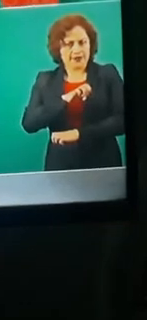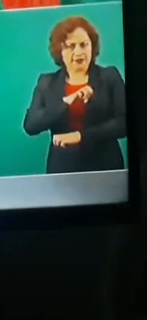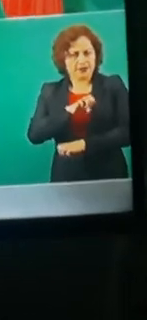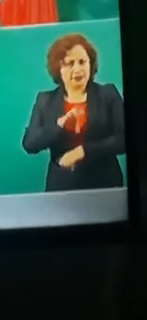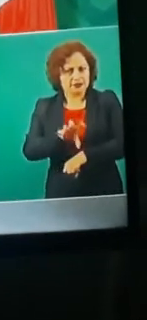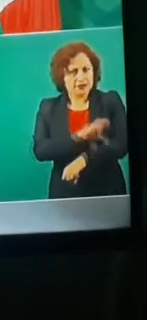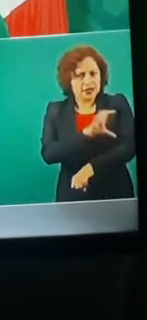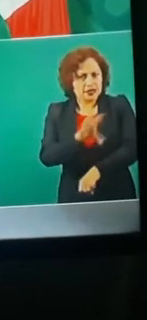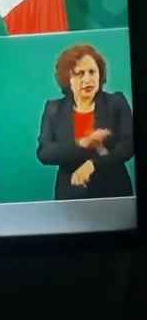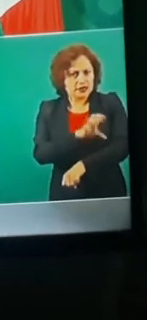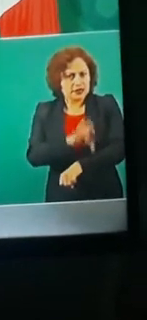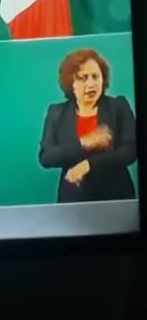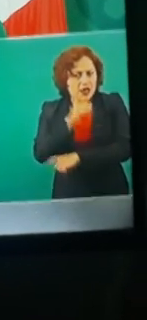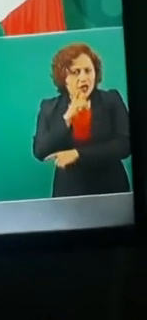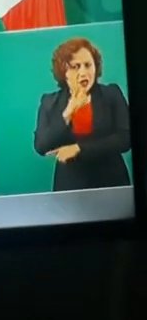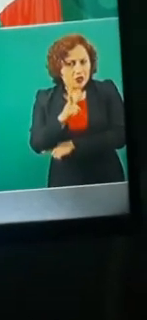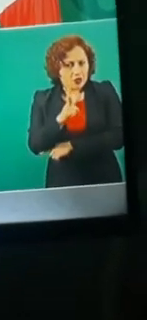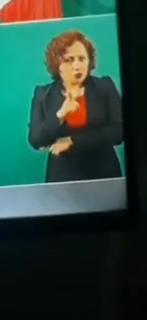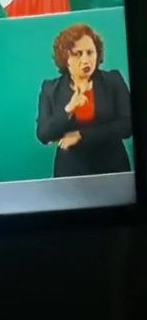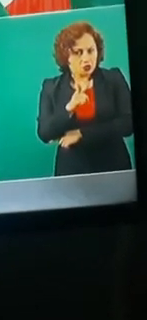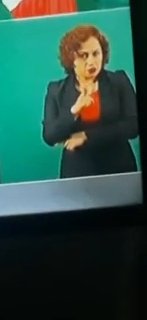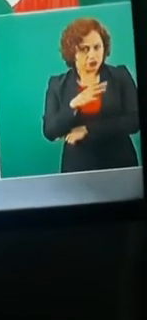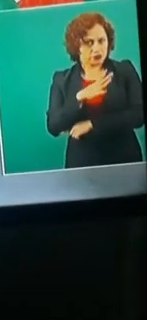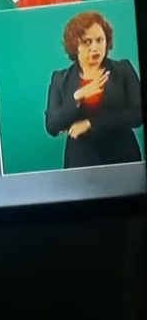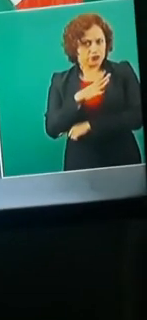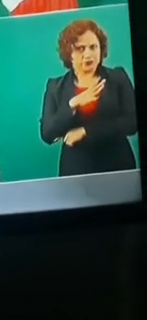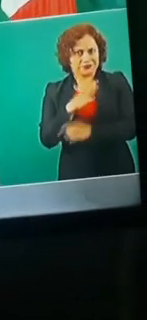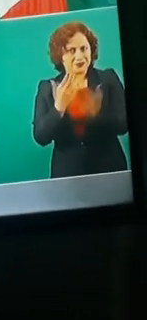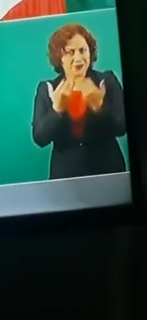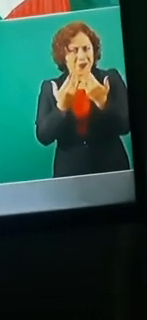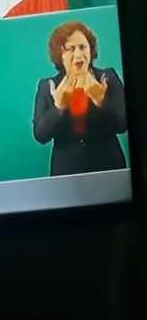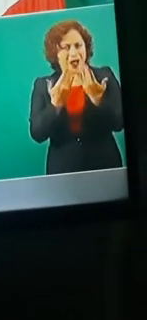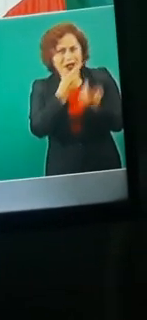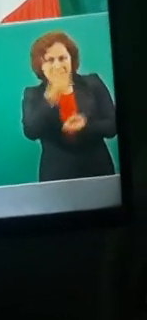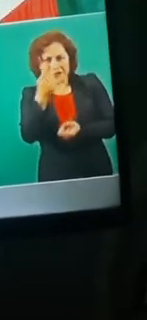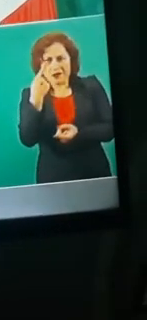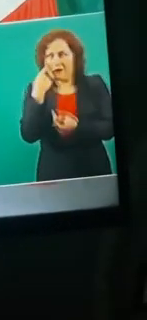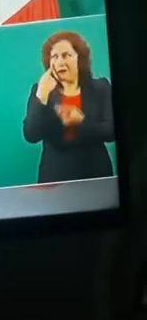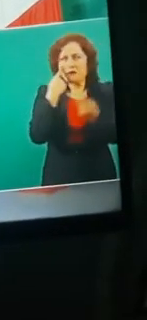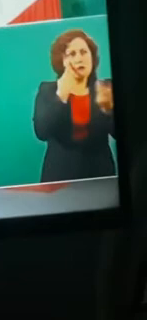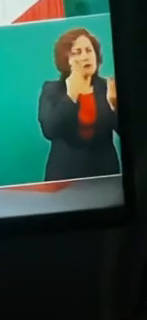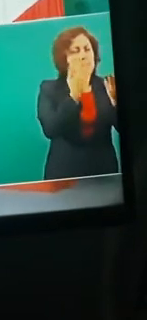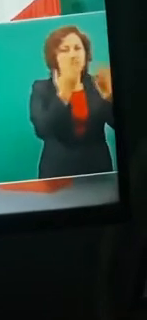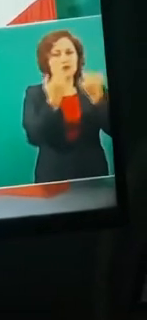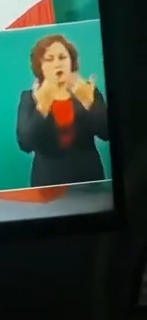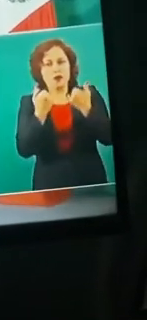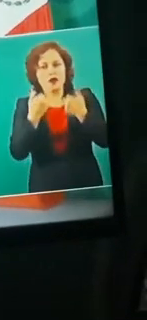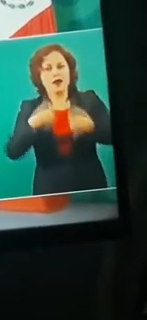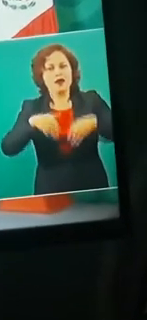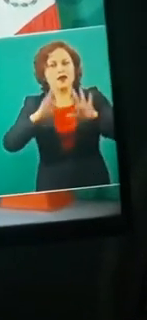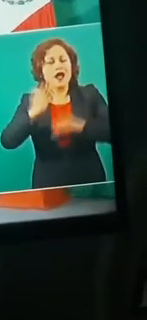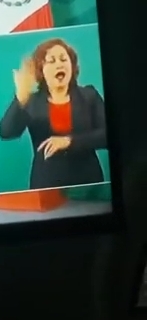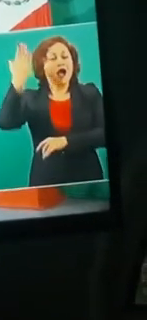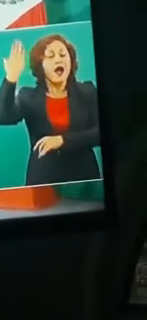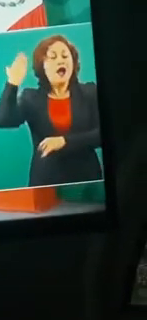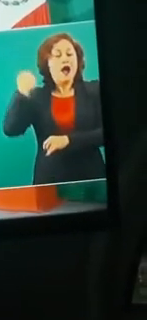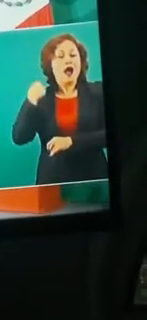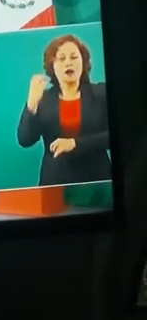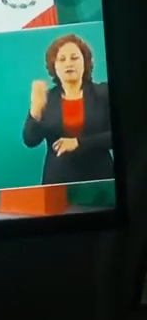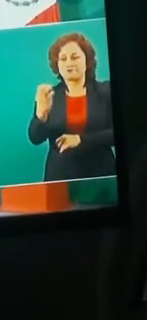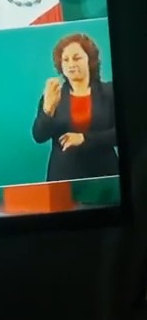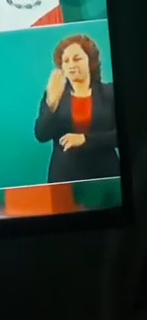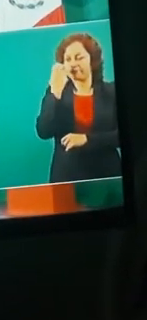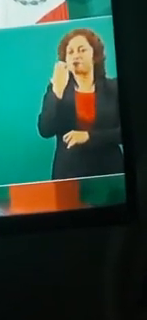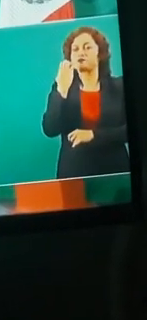está pasando. Entonces el pueblo está muy despierto. Ánimo, amigos, y nos vemos en el próximo video. Ahí